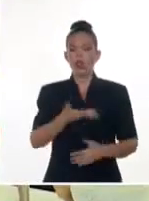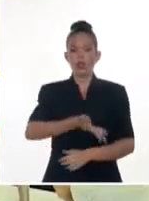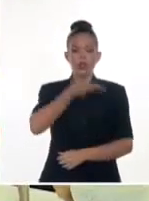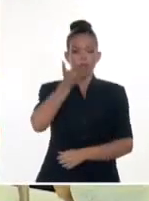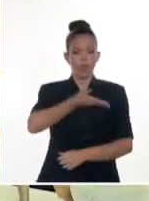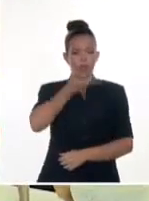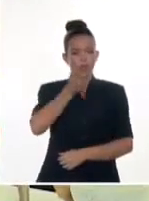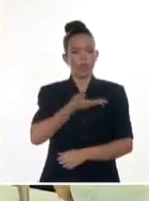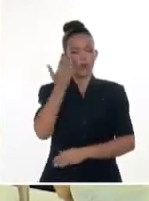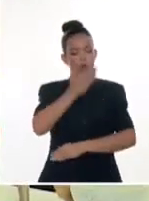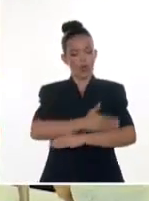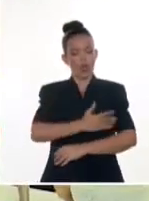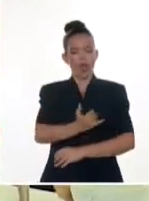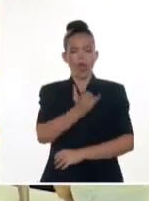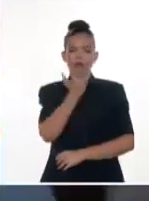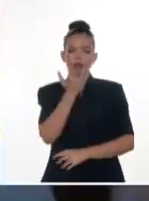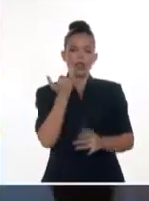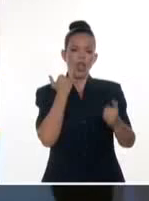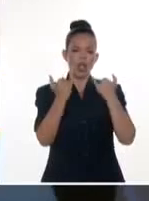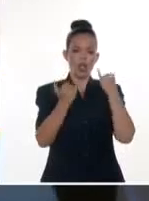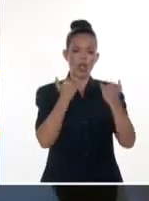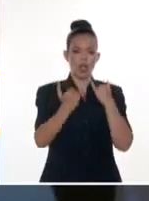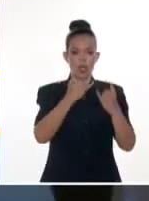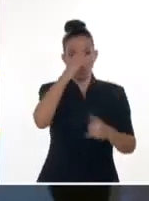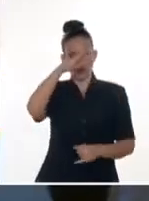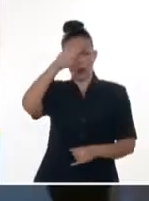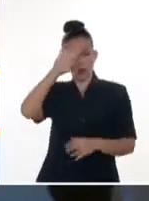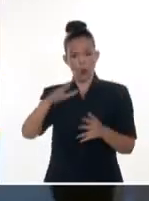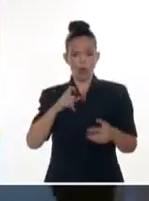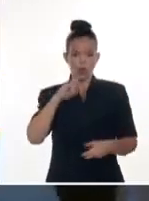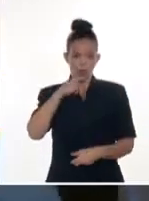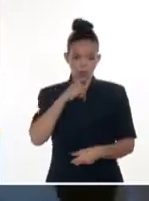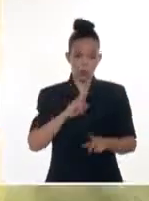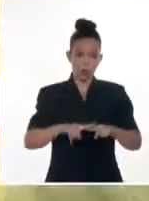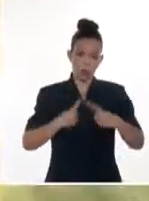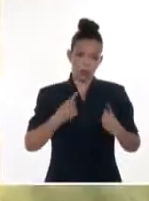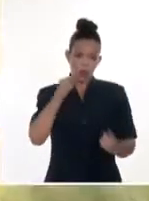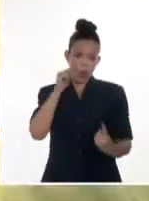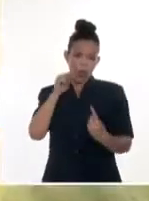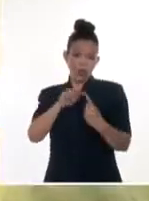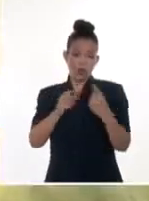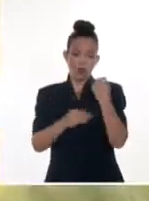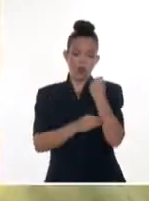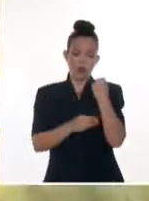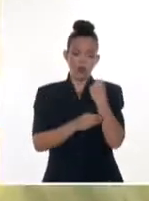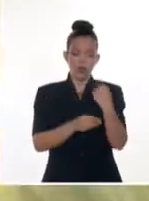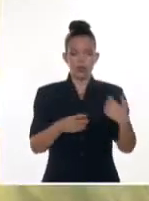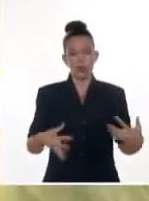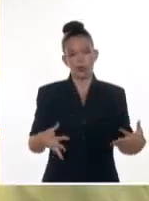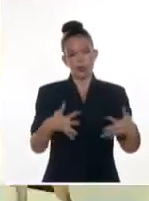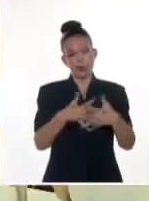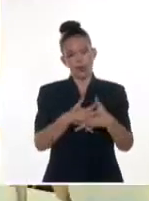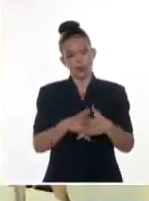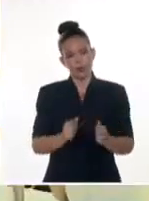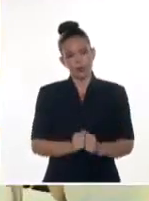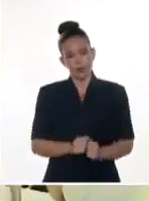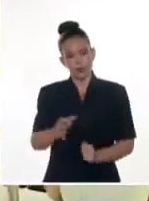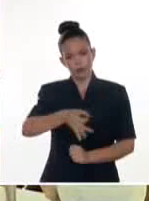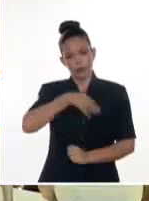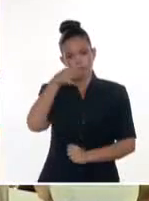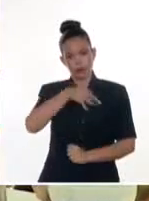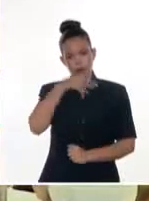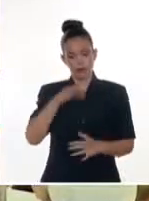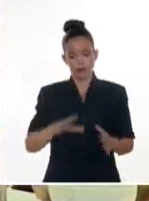ambos países interesados en intensificar las relaciones bilaterales. En ese sentido, dijo que la conexión entre